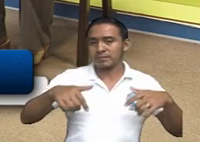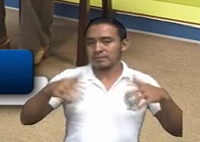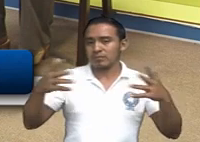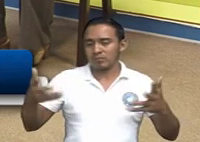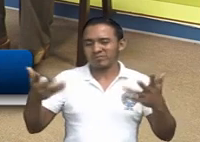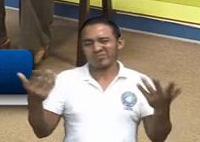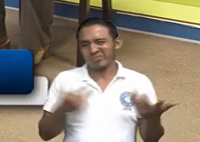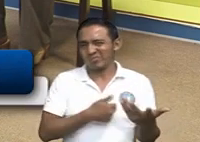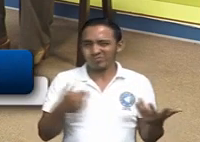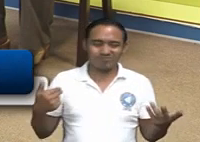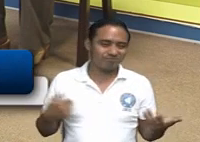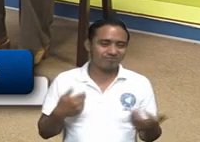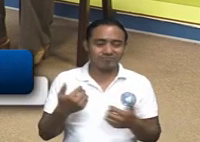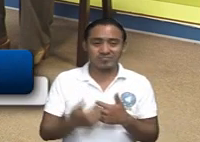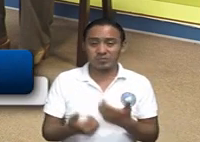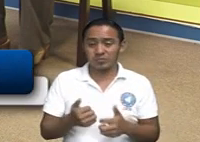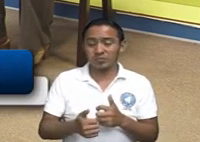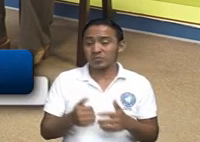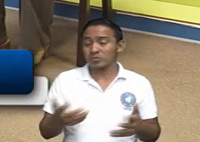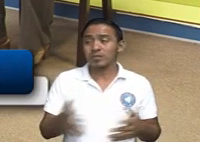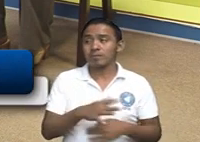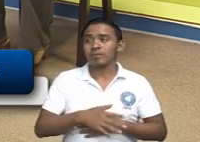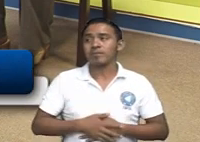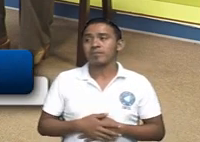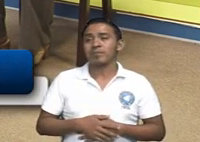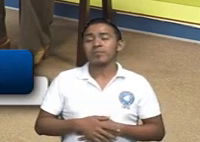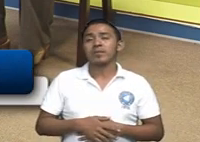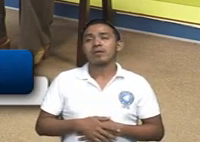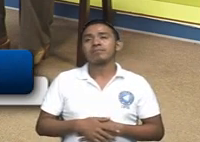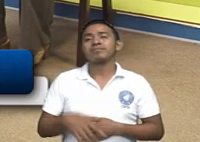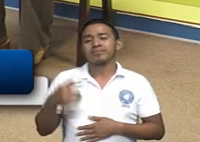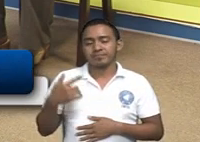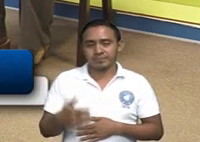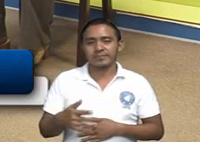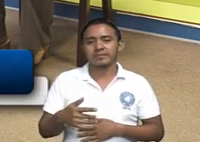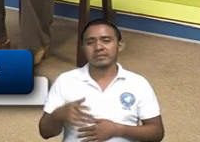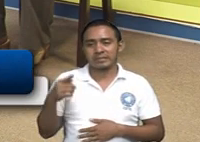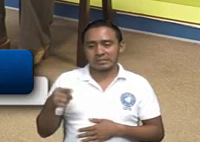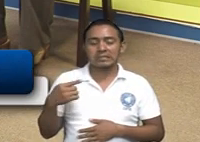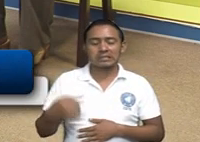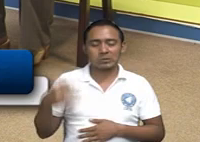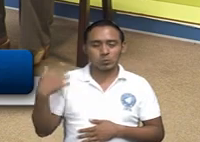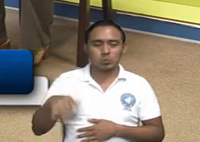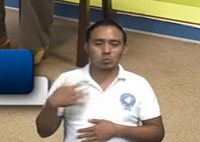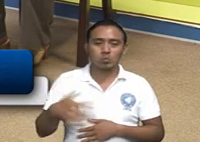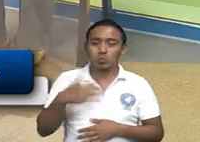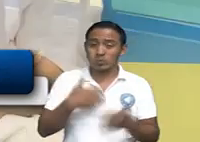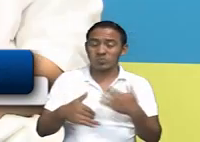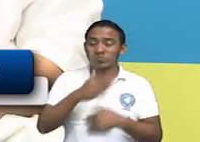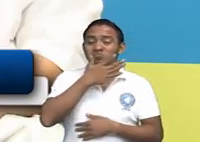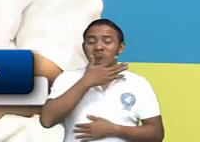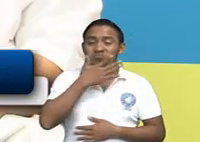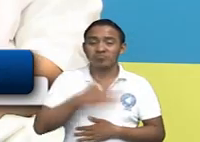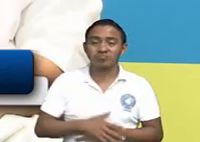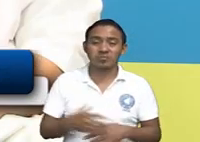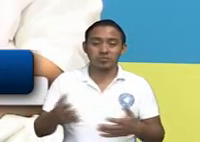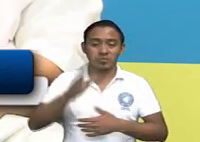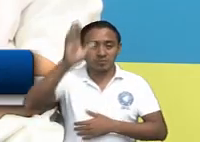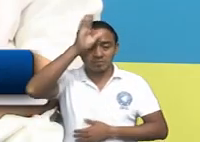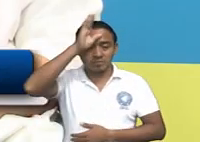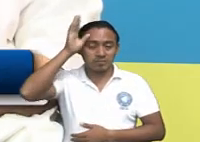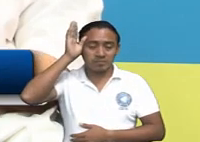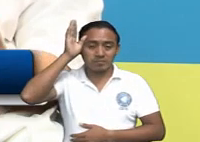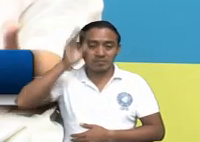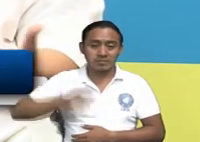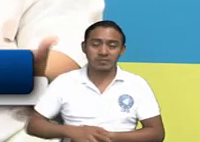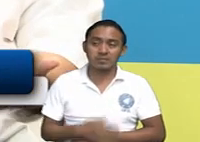planeta y así mi hijo es sexual y pues yo soy esa es sexual? una de las partes más complicadas de la parte de las creencias y